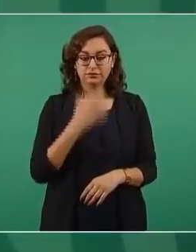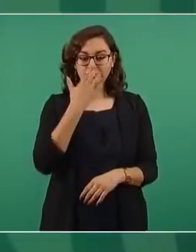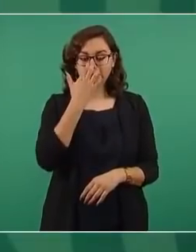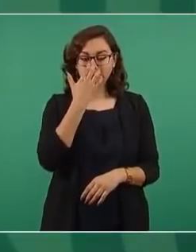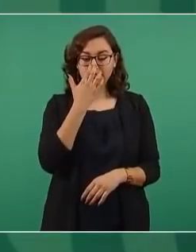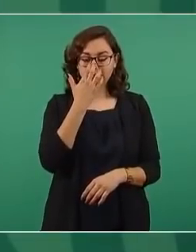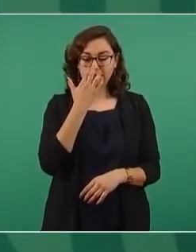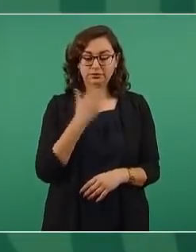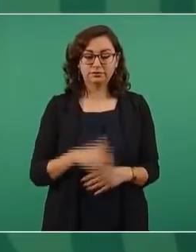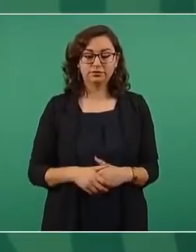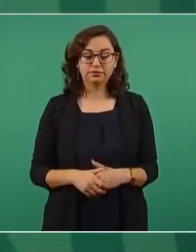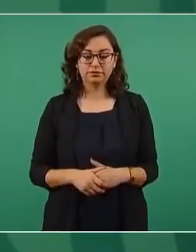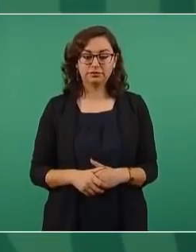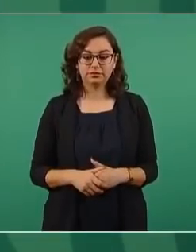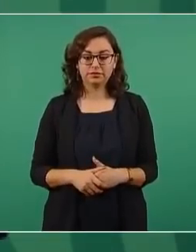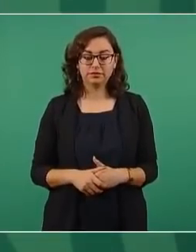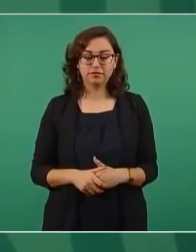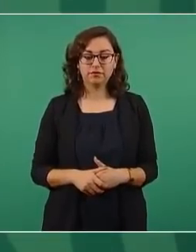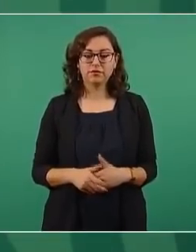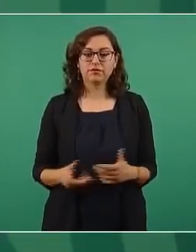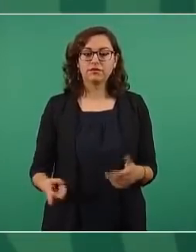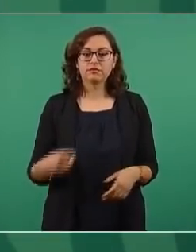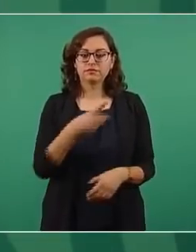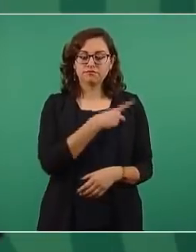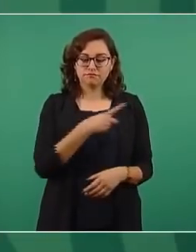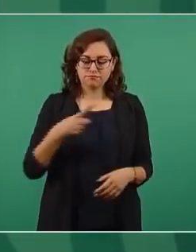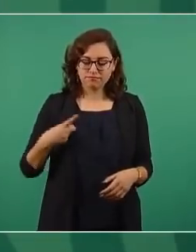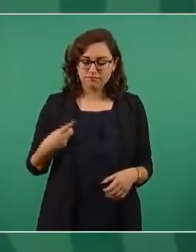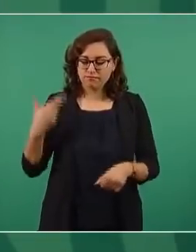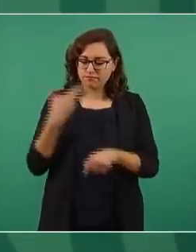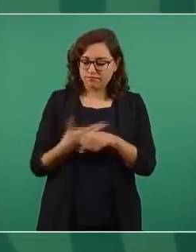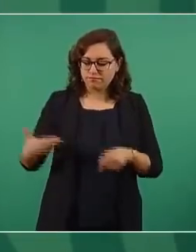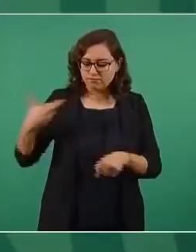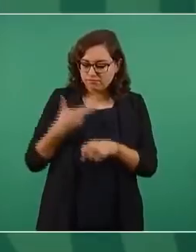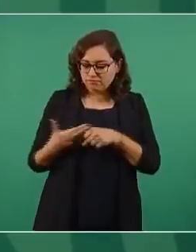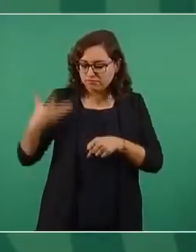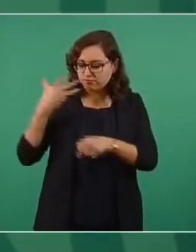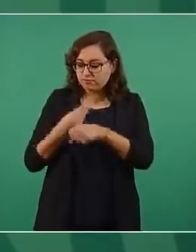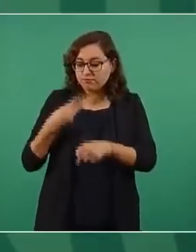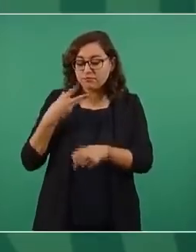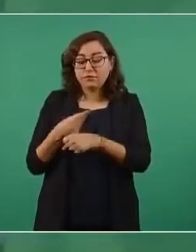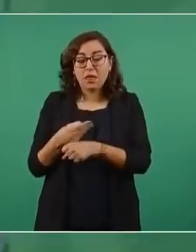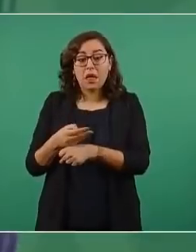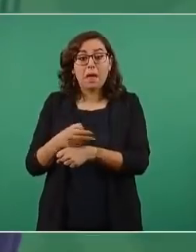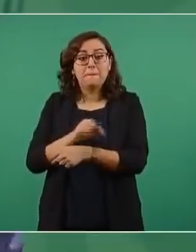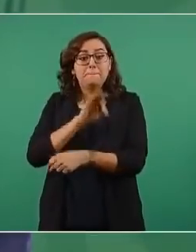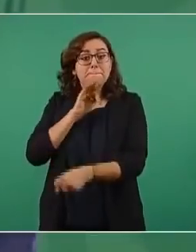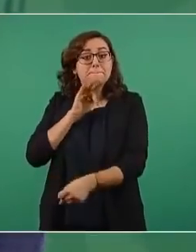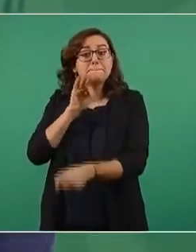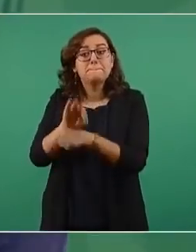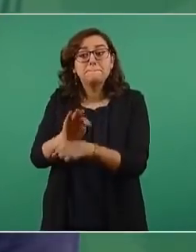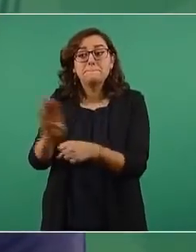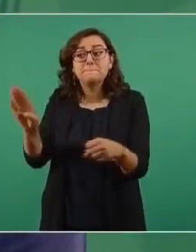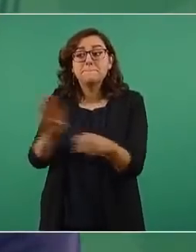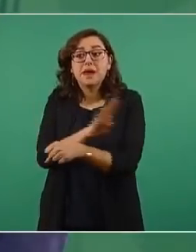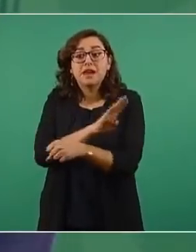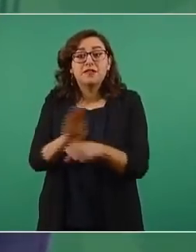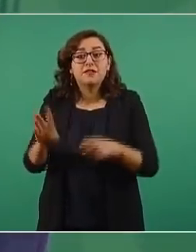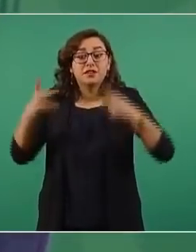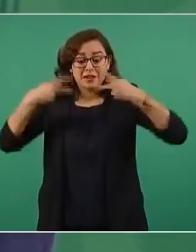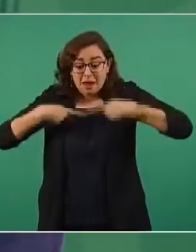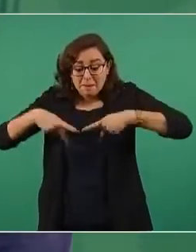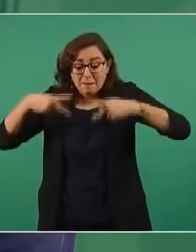Entonces, hay que ajustar las normas a las